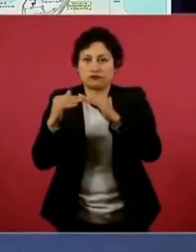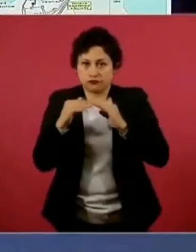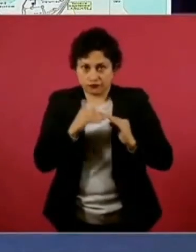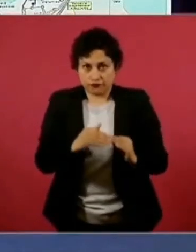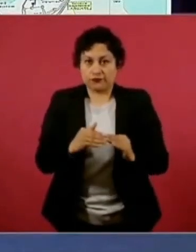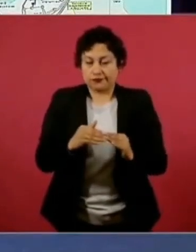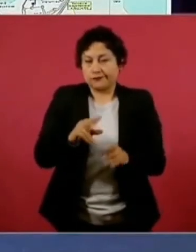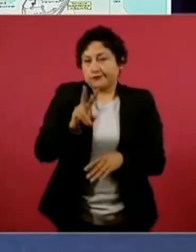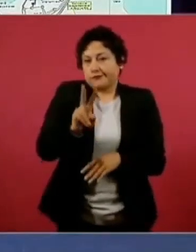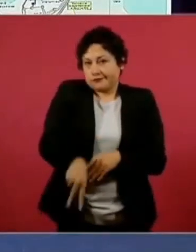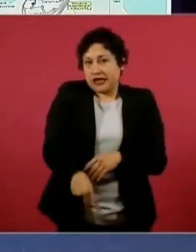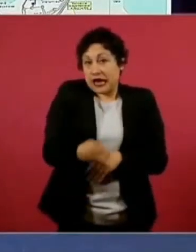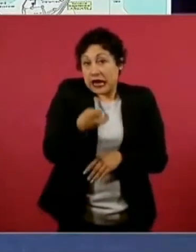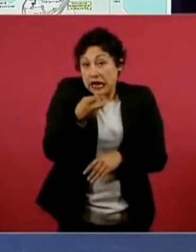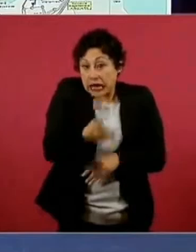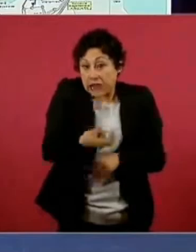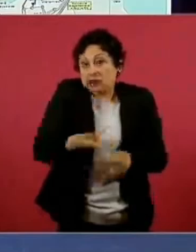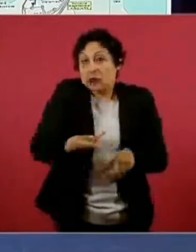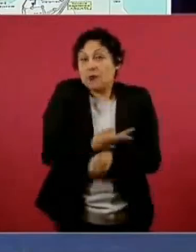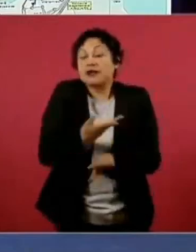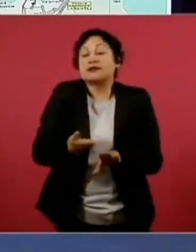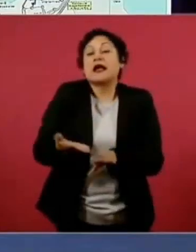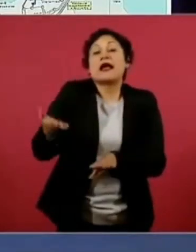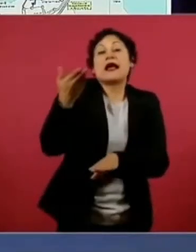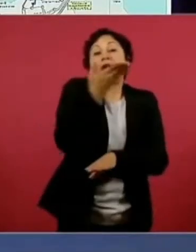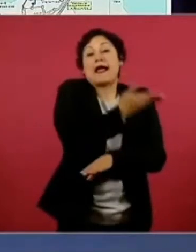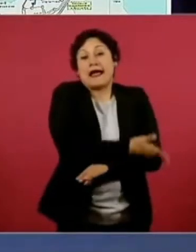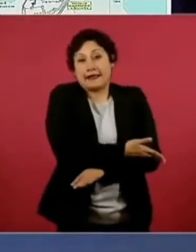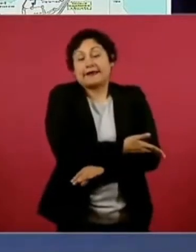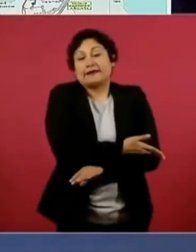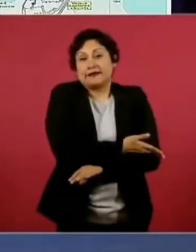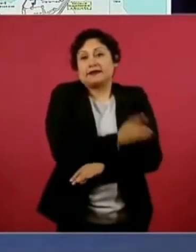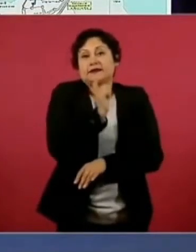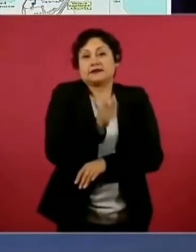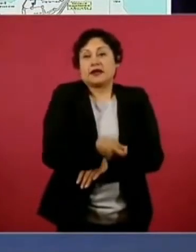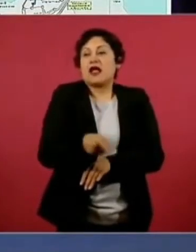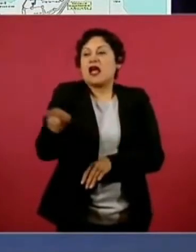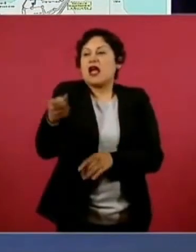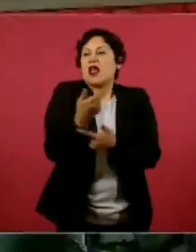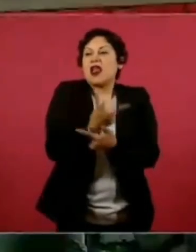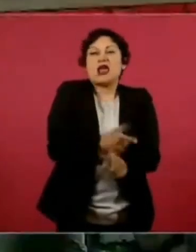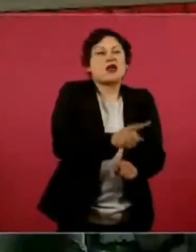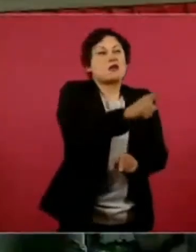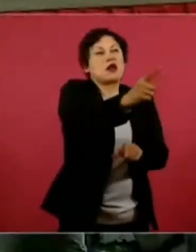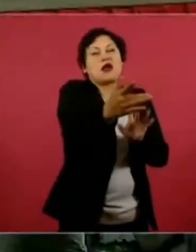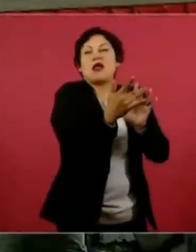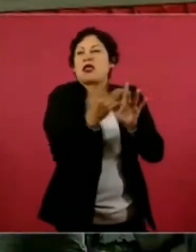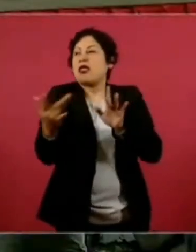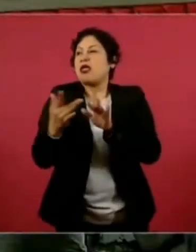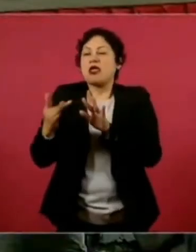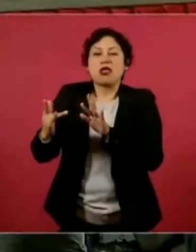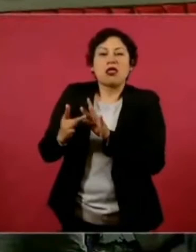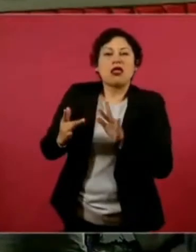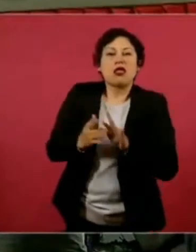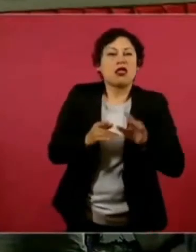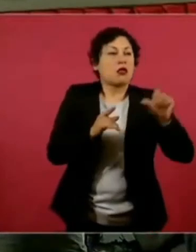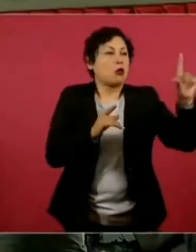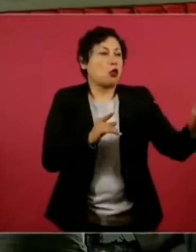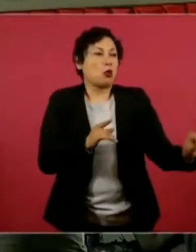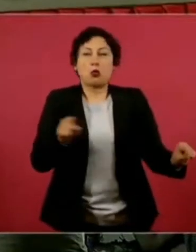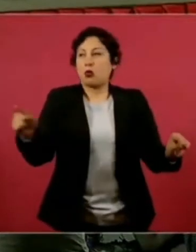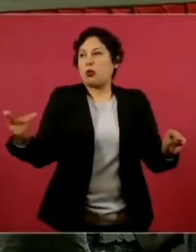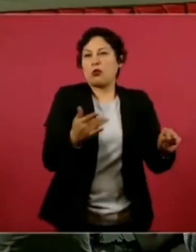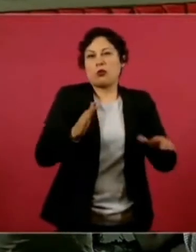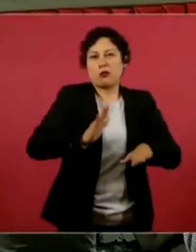bueno, que se les daba el permiso para conectarse en cualquier punto de nuestra red, pues no consideraba todos esos sistemas. ¿Sí? Y le